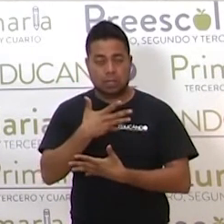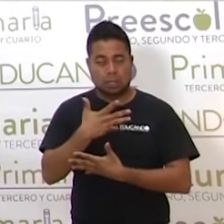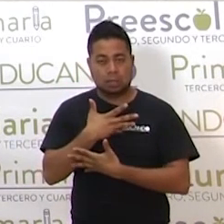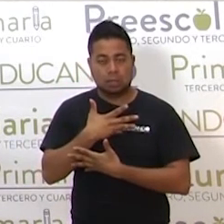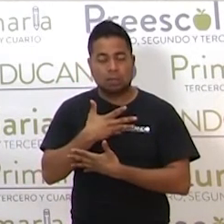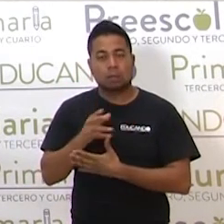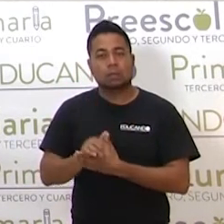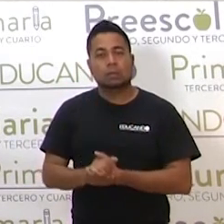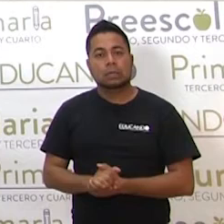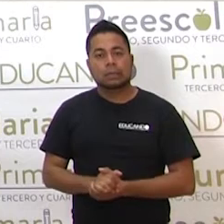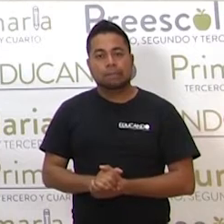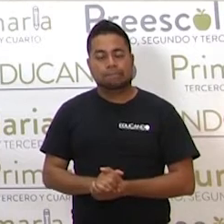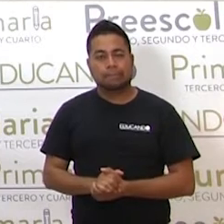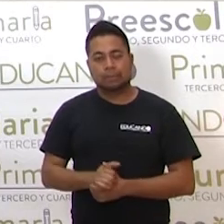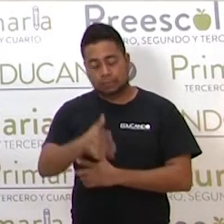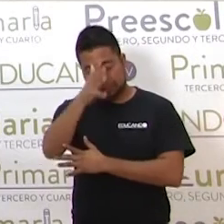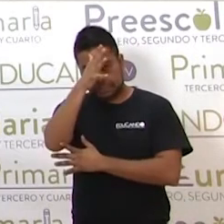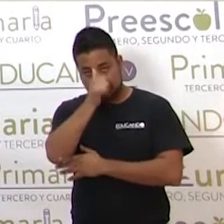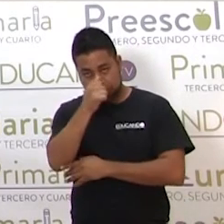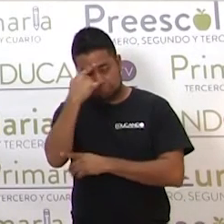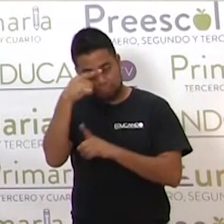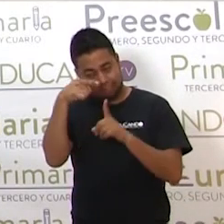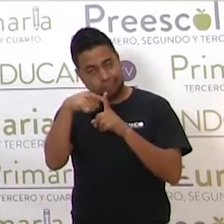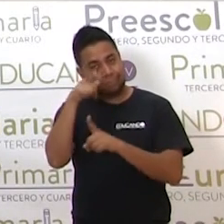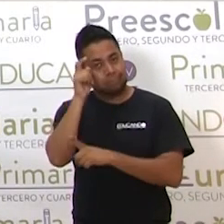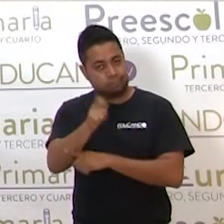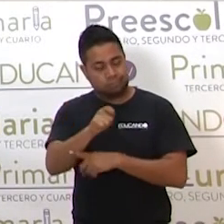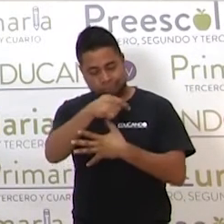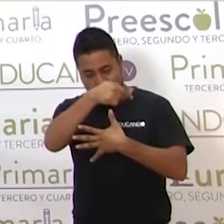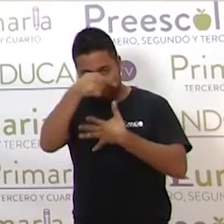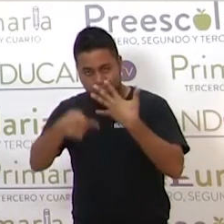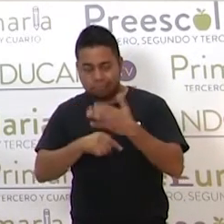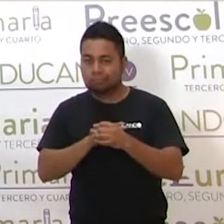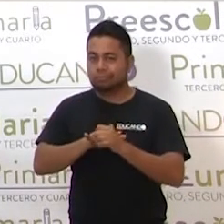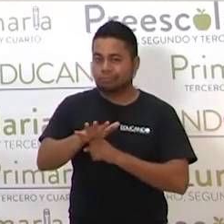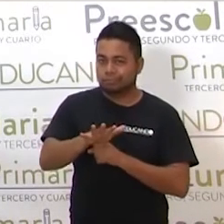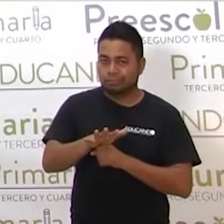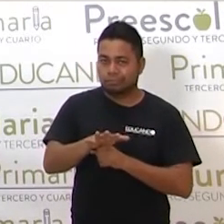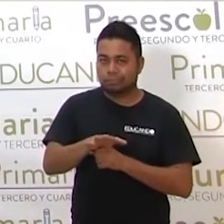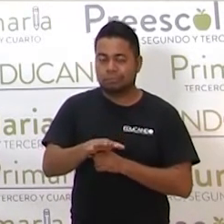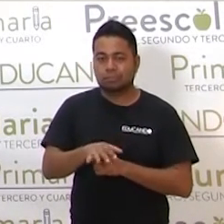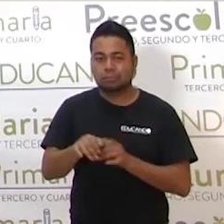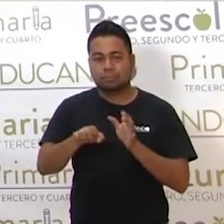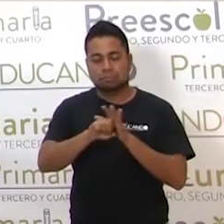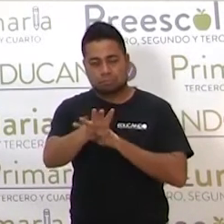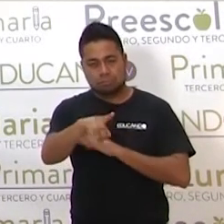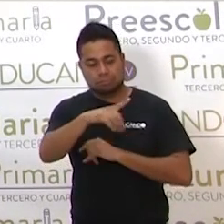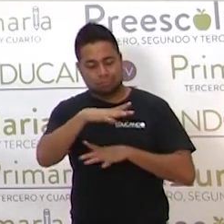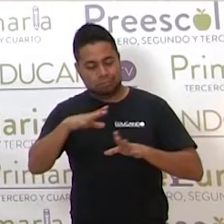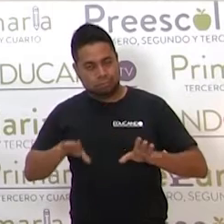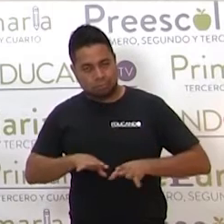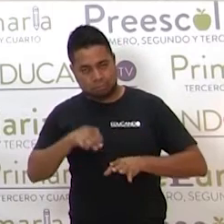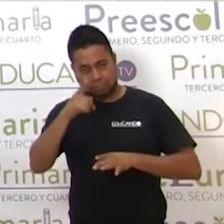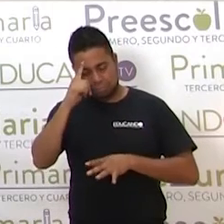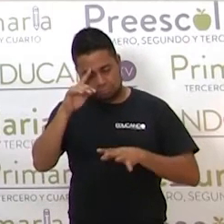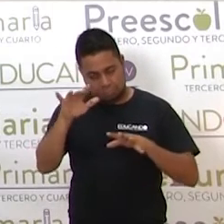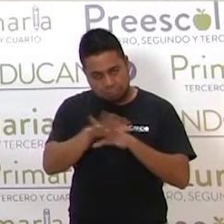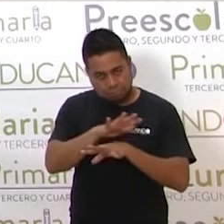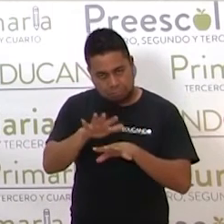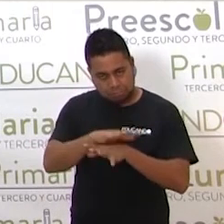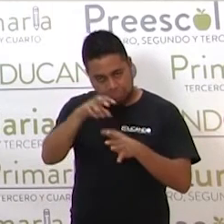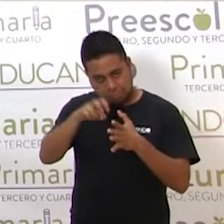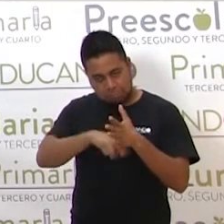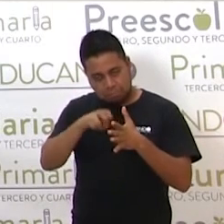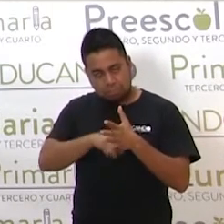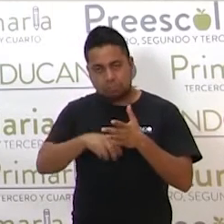Los elementos, estos recuerden, se refiere a los aspectos que pueden ser modificados dentro de un